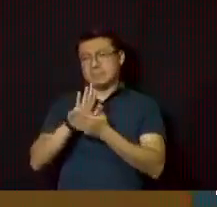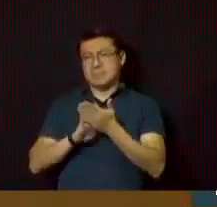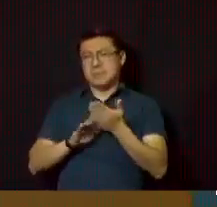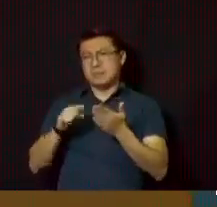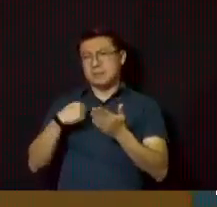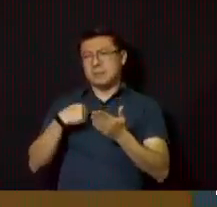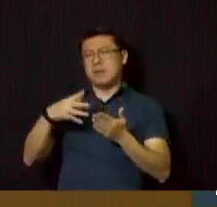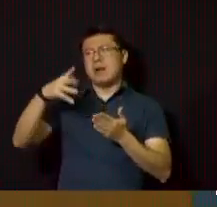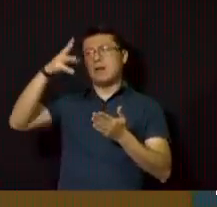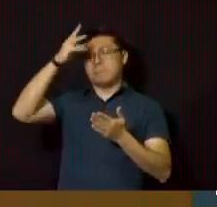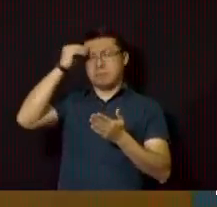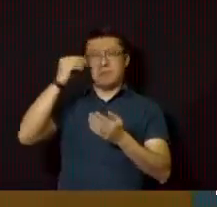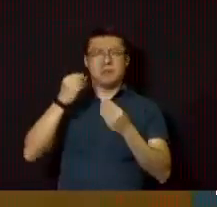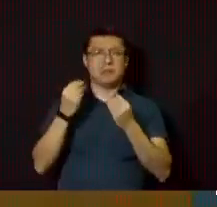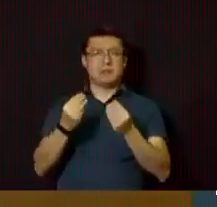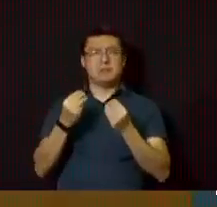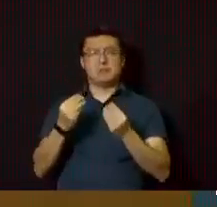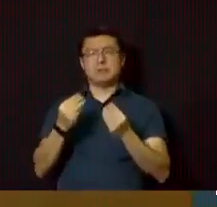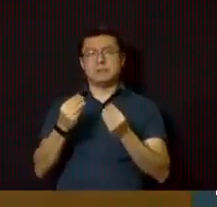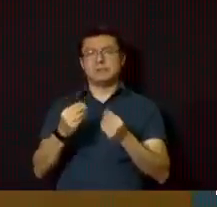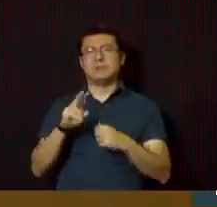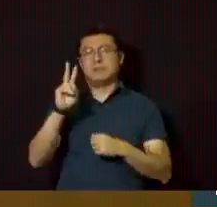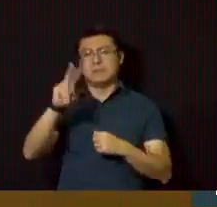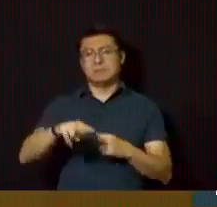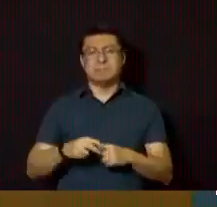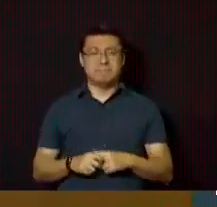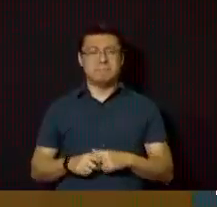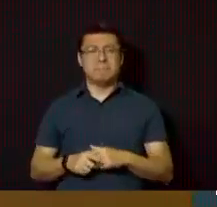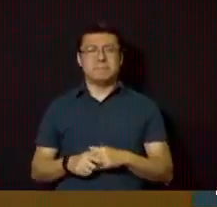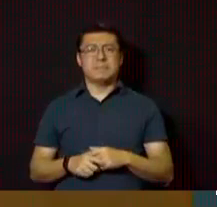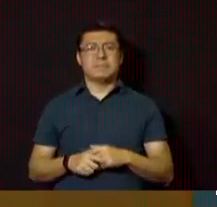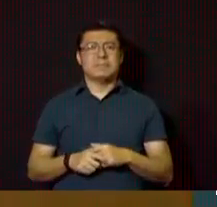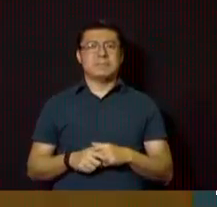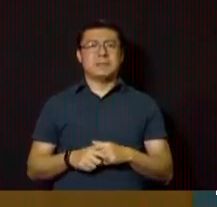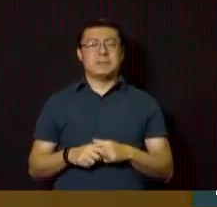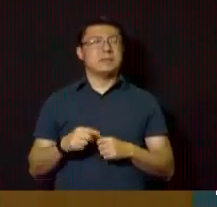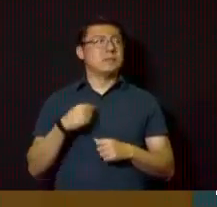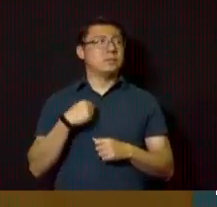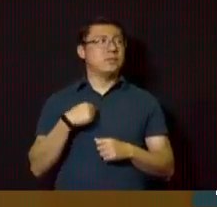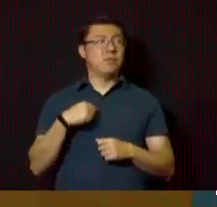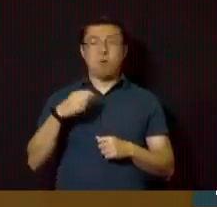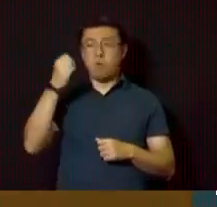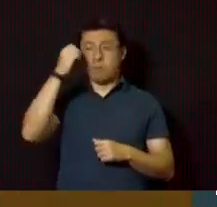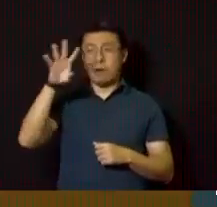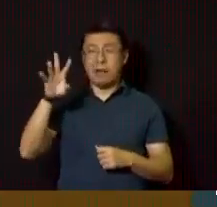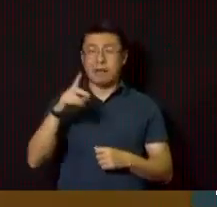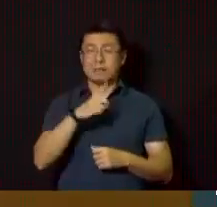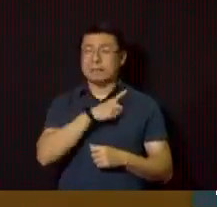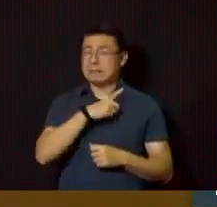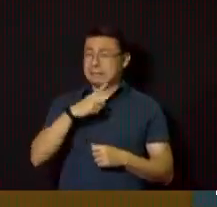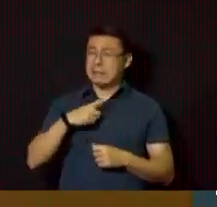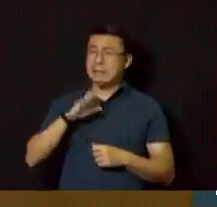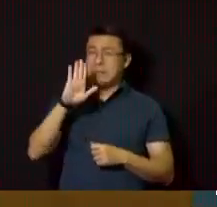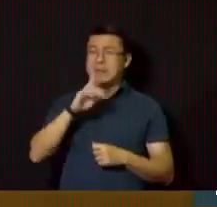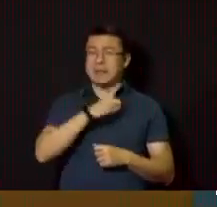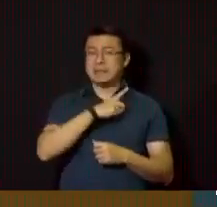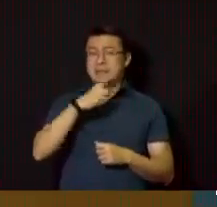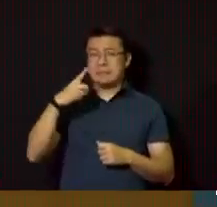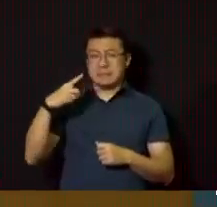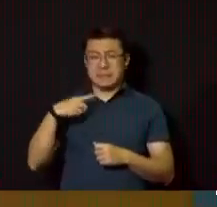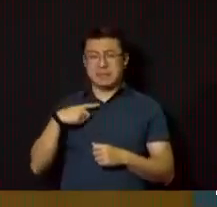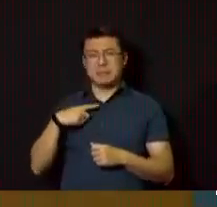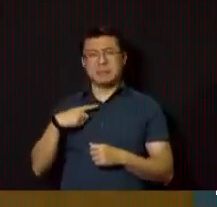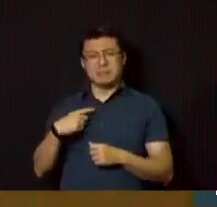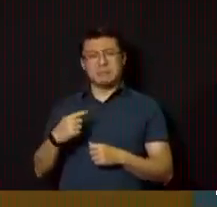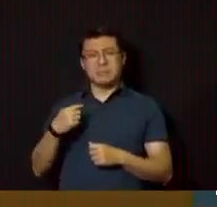enseñado bastante a Mauri. Yo debo mucho a OmniLife. A veces me cuesta meterme más adentro de